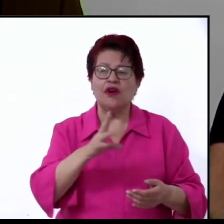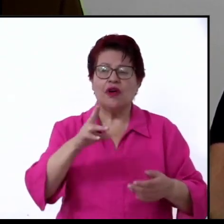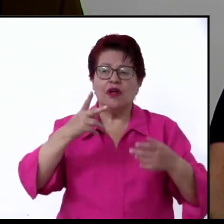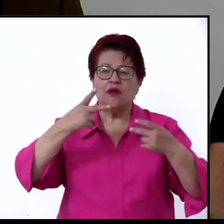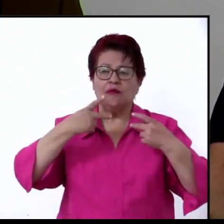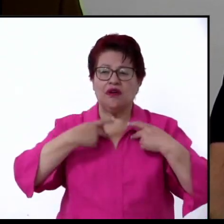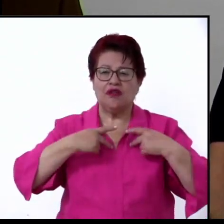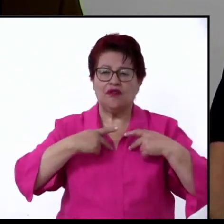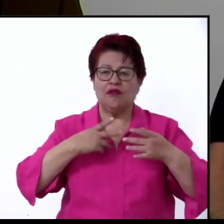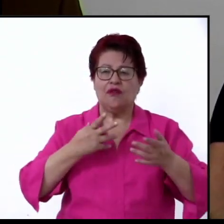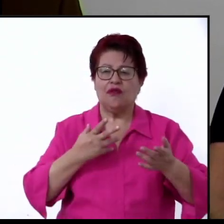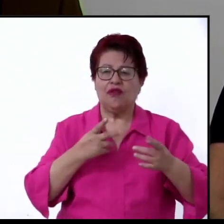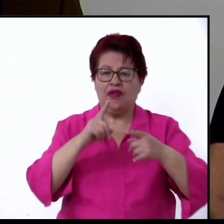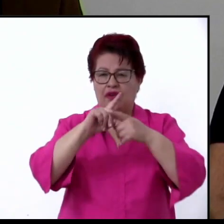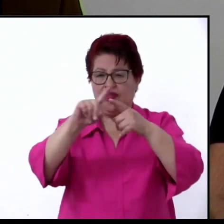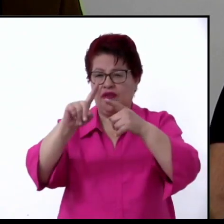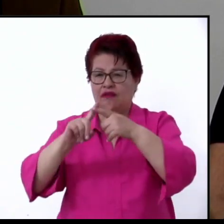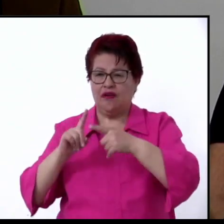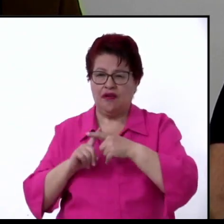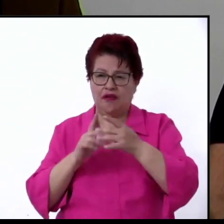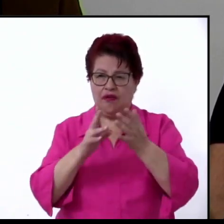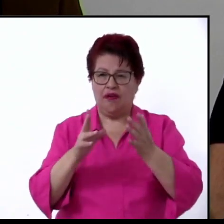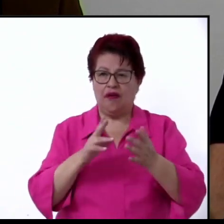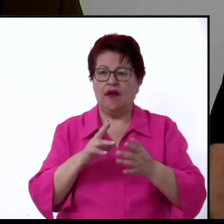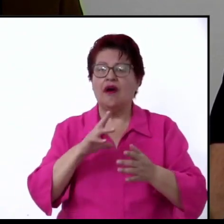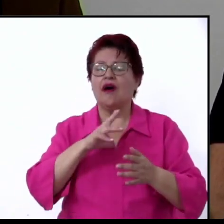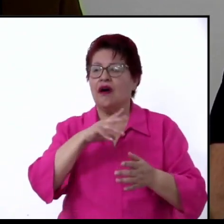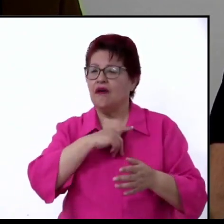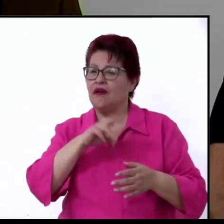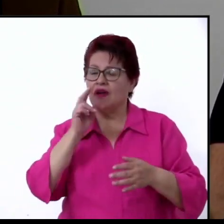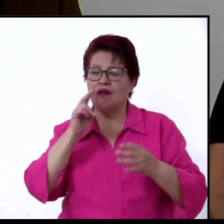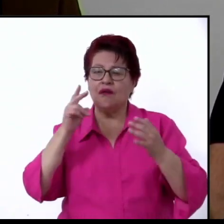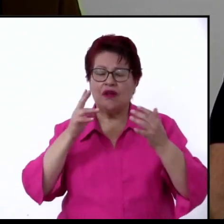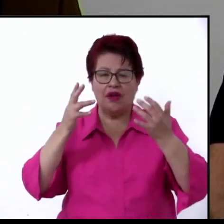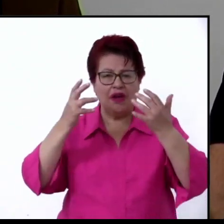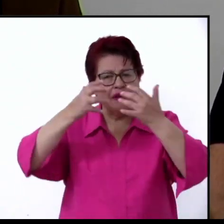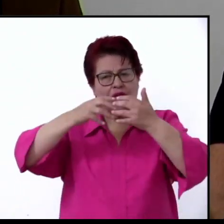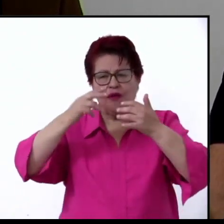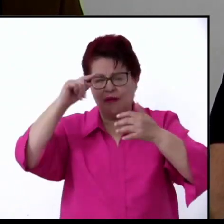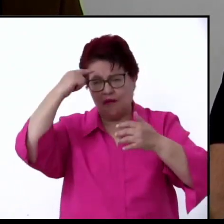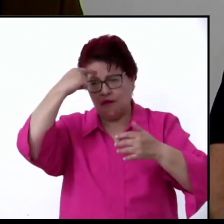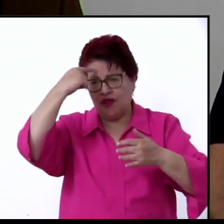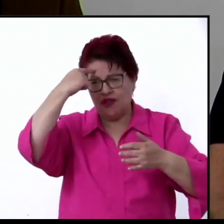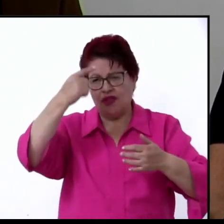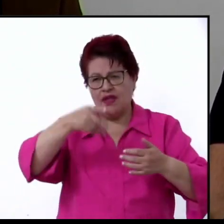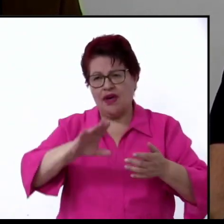personas de diversidad tiene que ver con una estructura mental